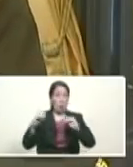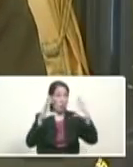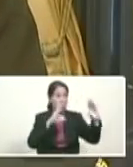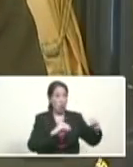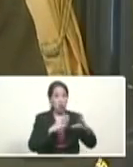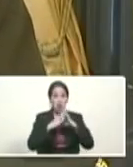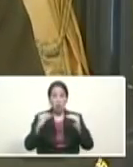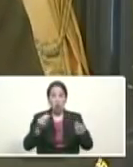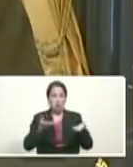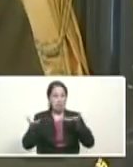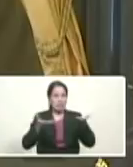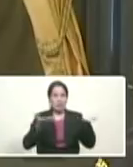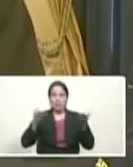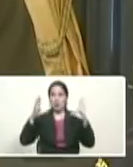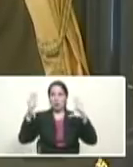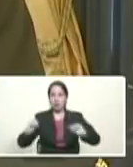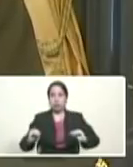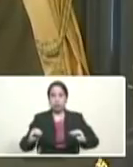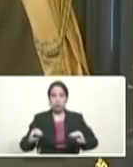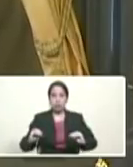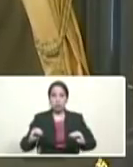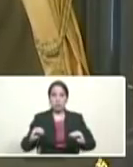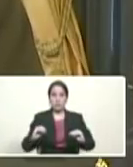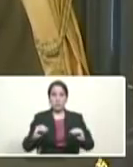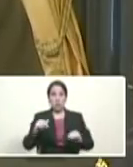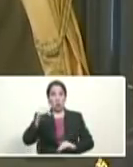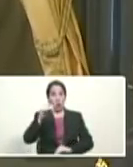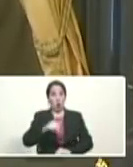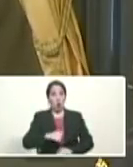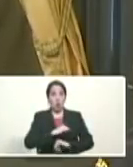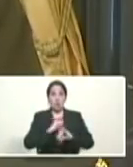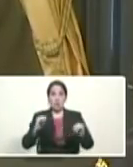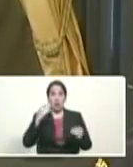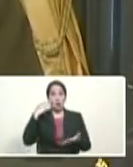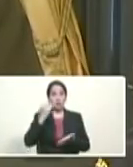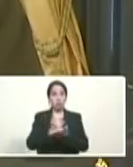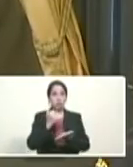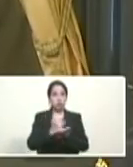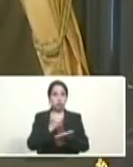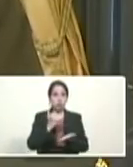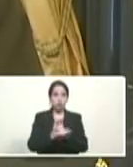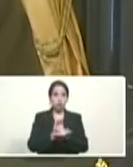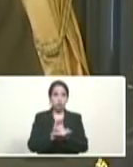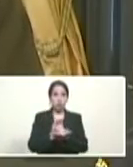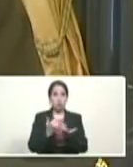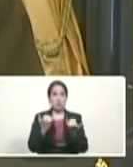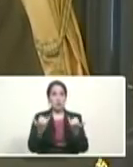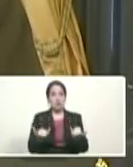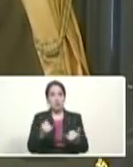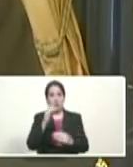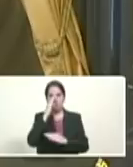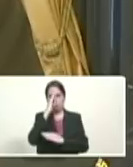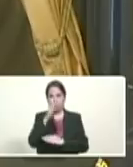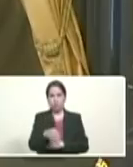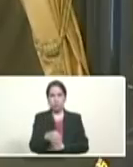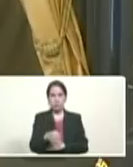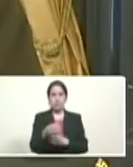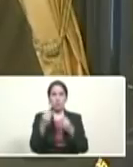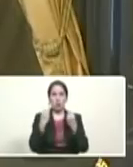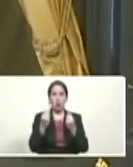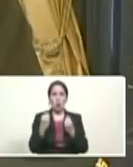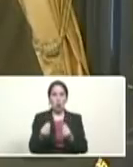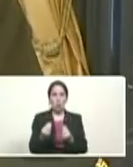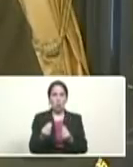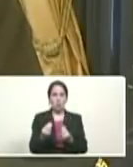ataque que hoy ya se está comprobado fue un ataque dirigido directamente por el